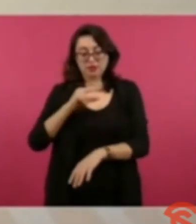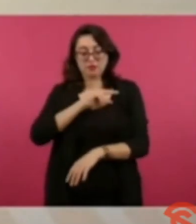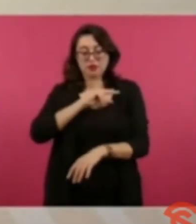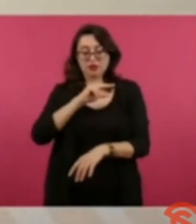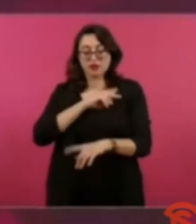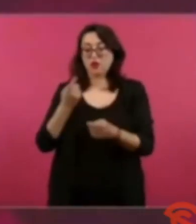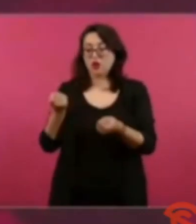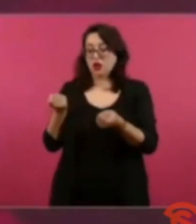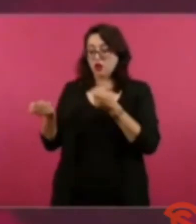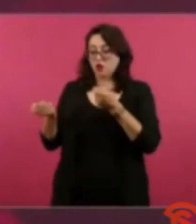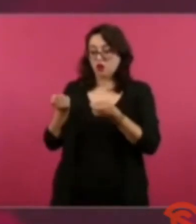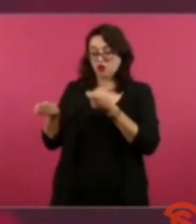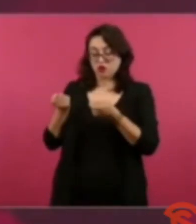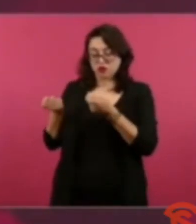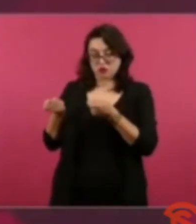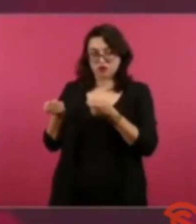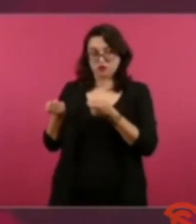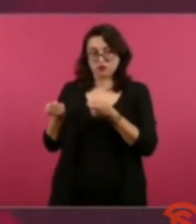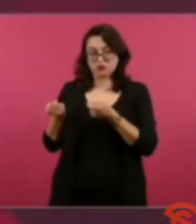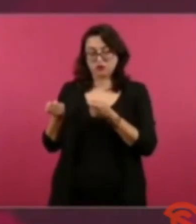Hablan de categoría.